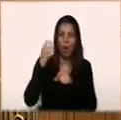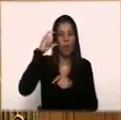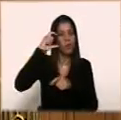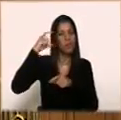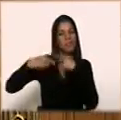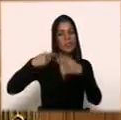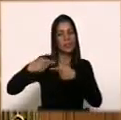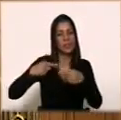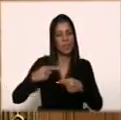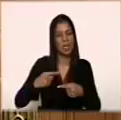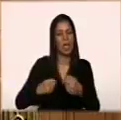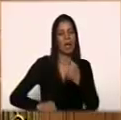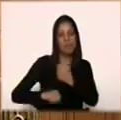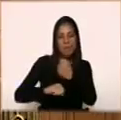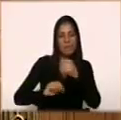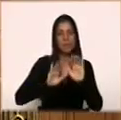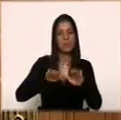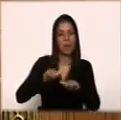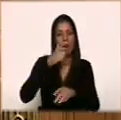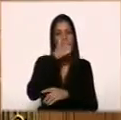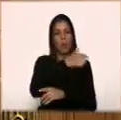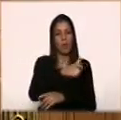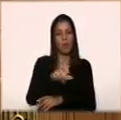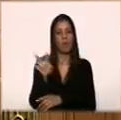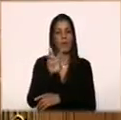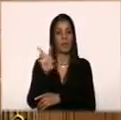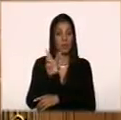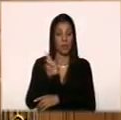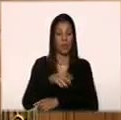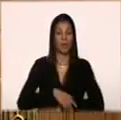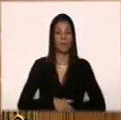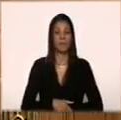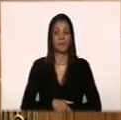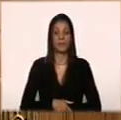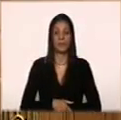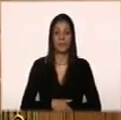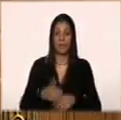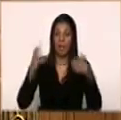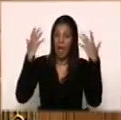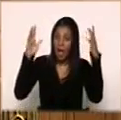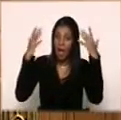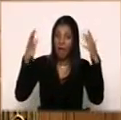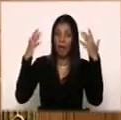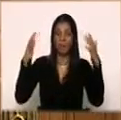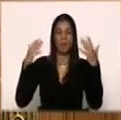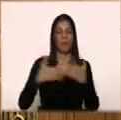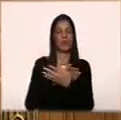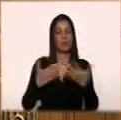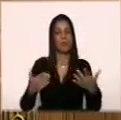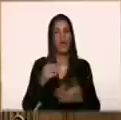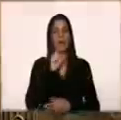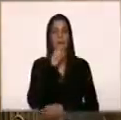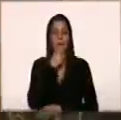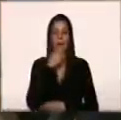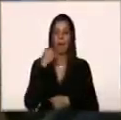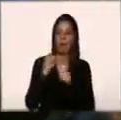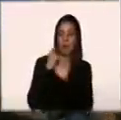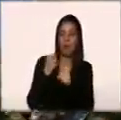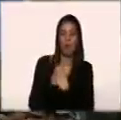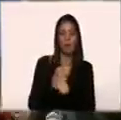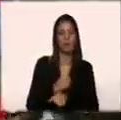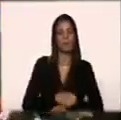nuestro pueblo venezolano. Un aplauso para ellos, camarada, por favor. Que